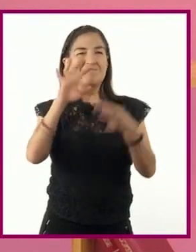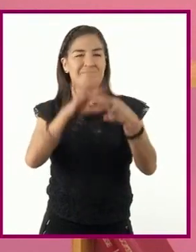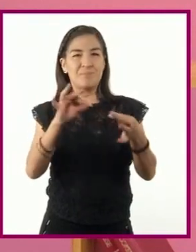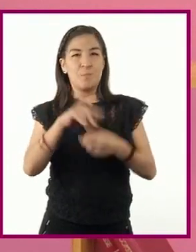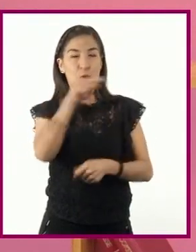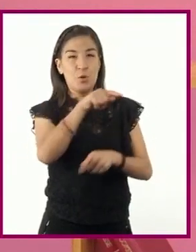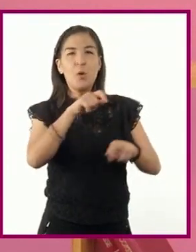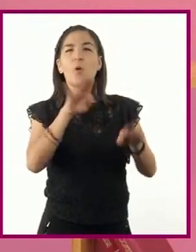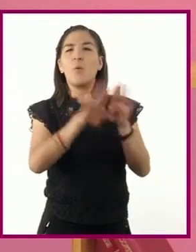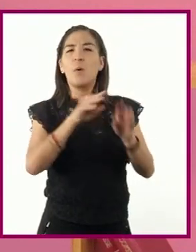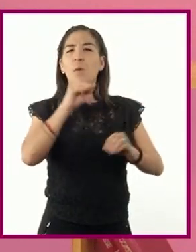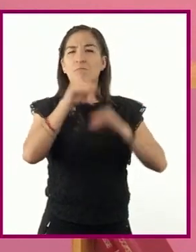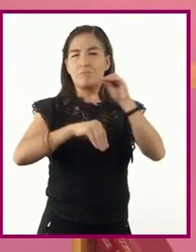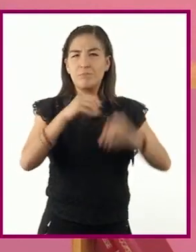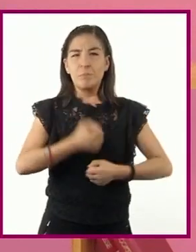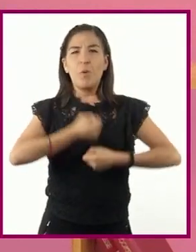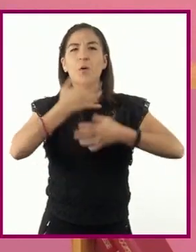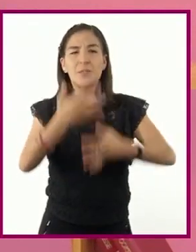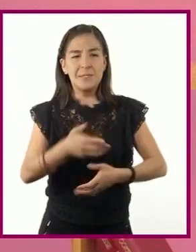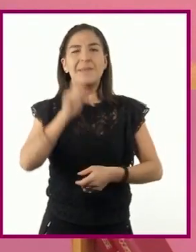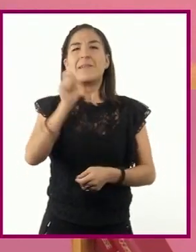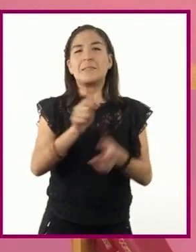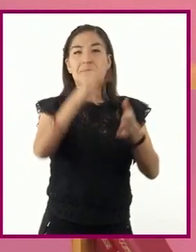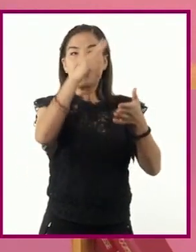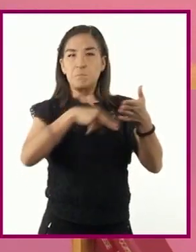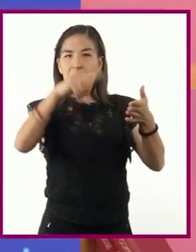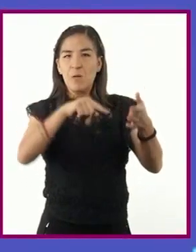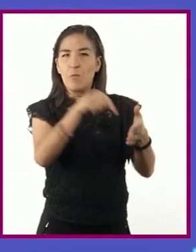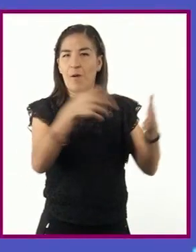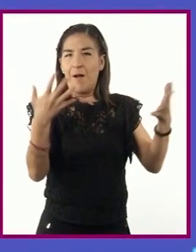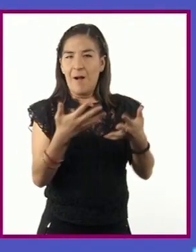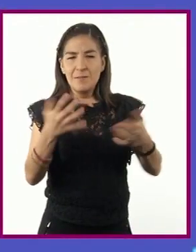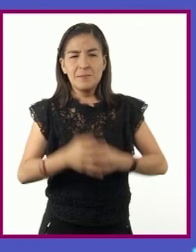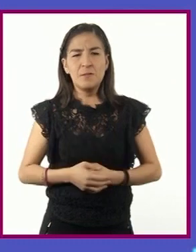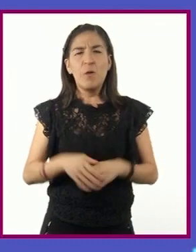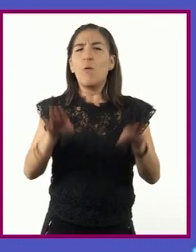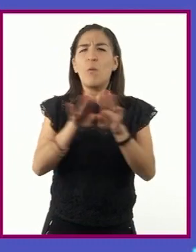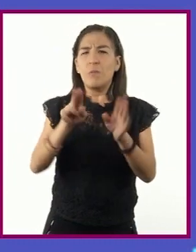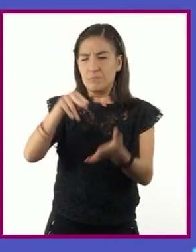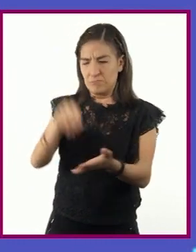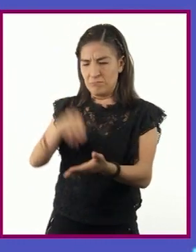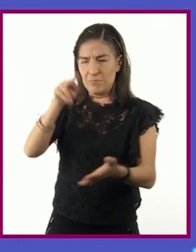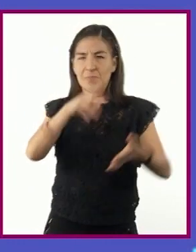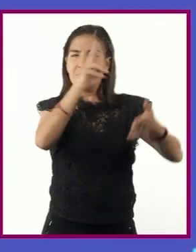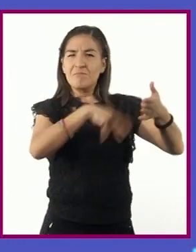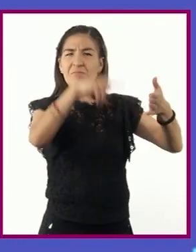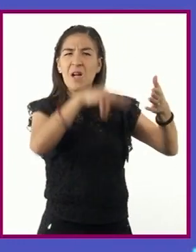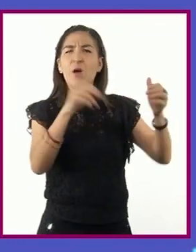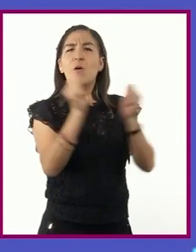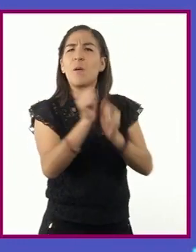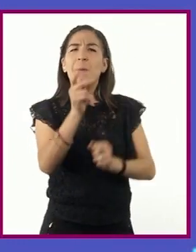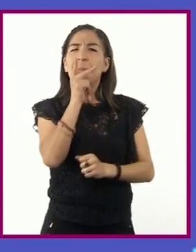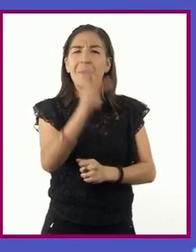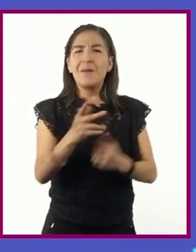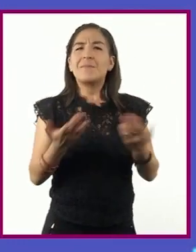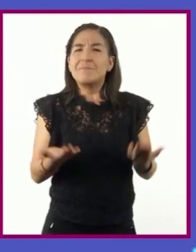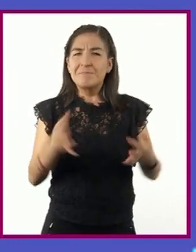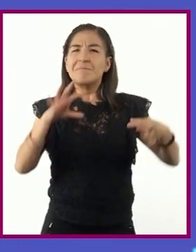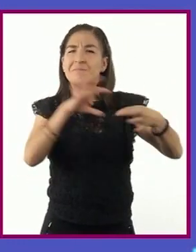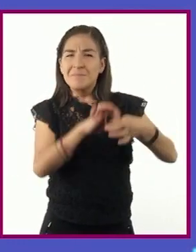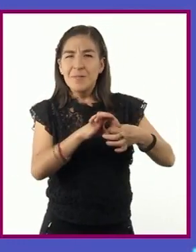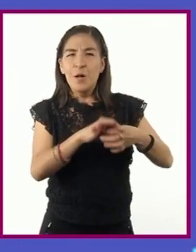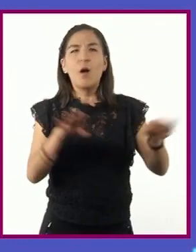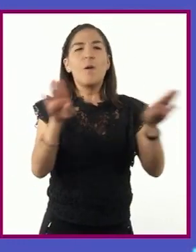plástica se inspiró en lo que la pintura hacía. ¿Cómo lograr pintar con palabras?